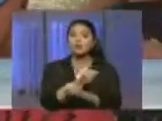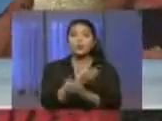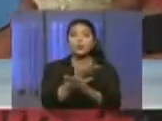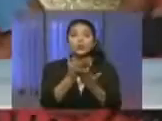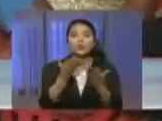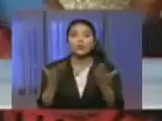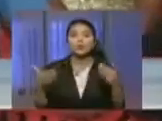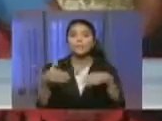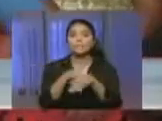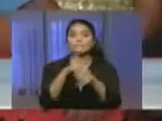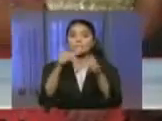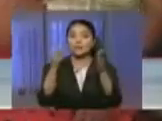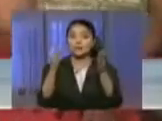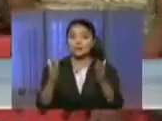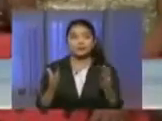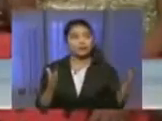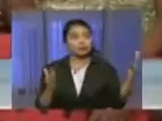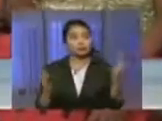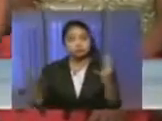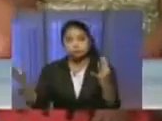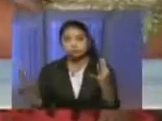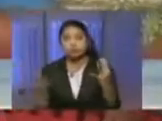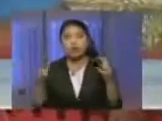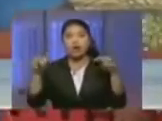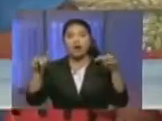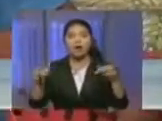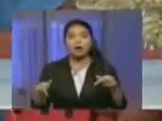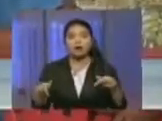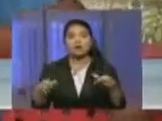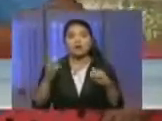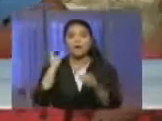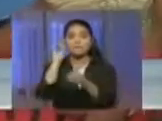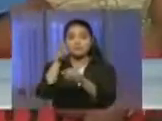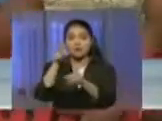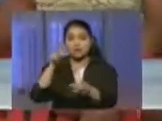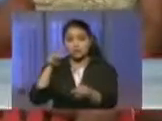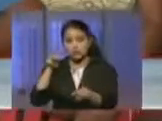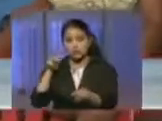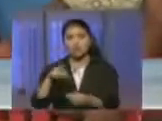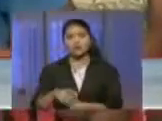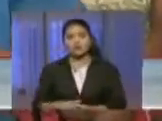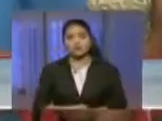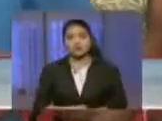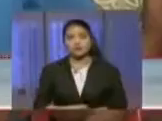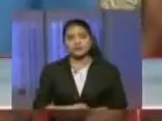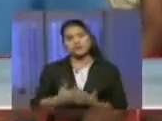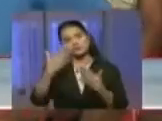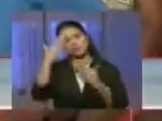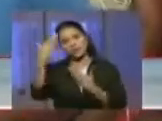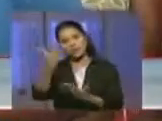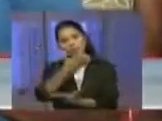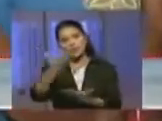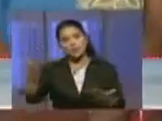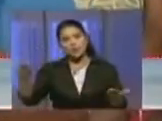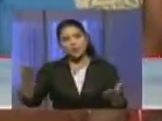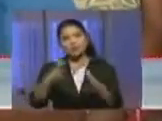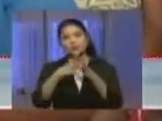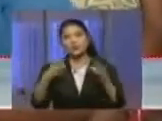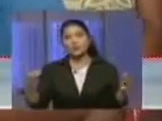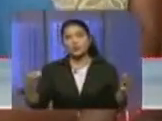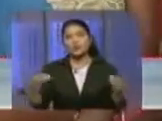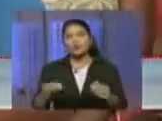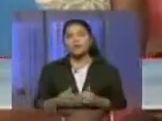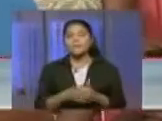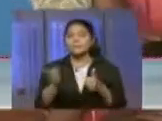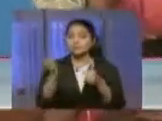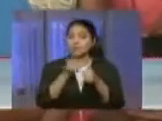ministras que se ha venido est amazonas eh saludamos a todos ante de eso tengo